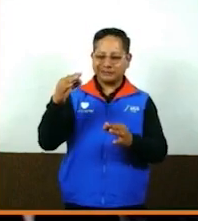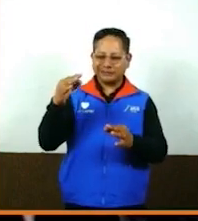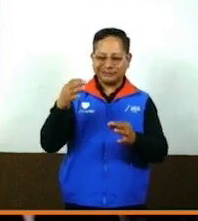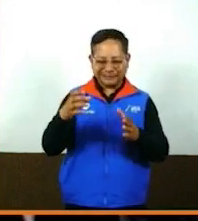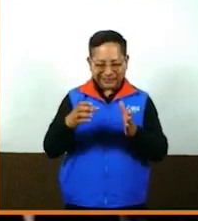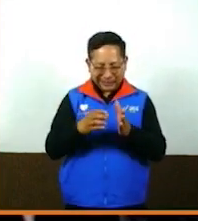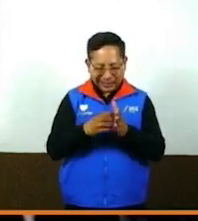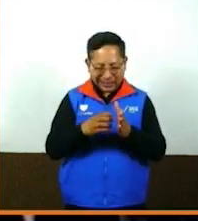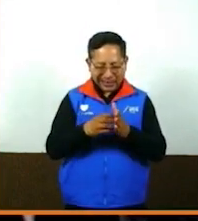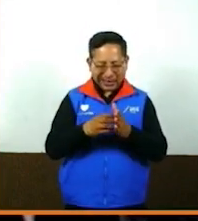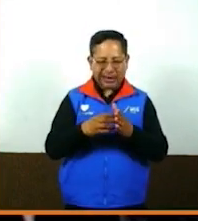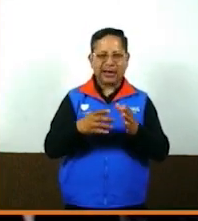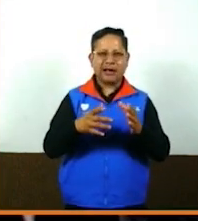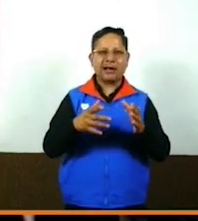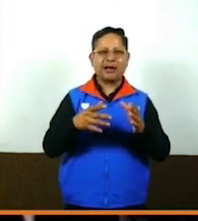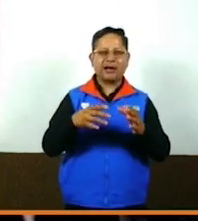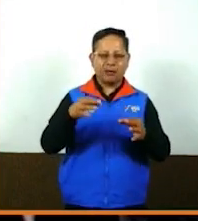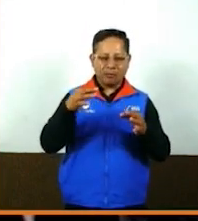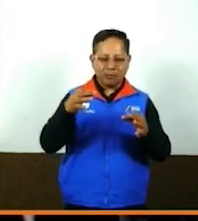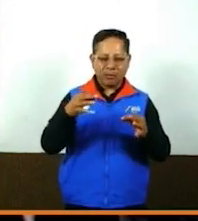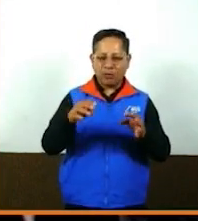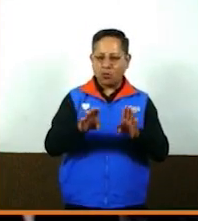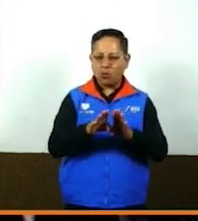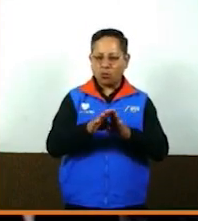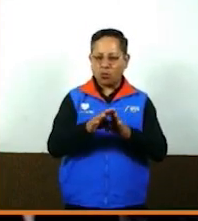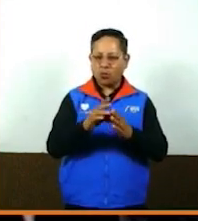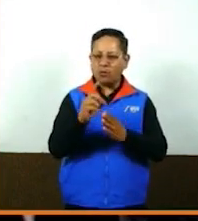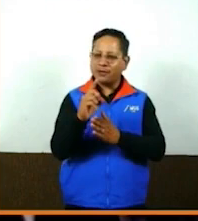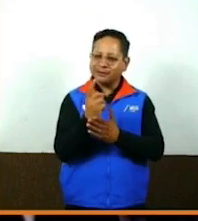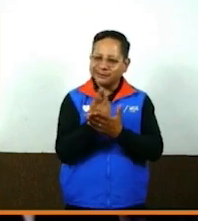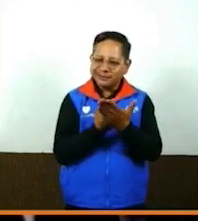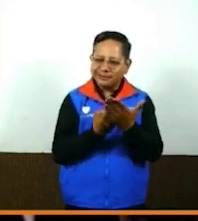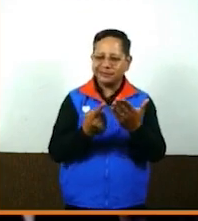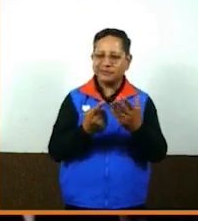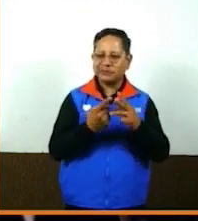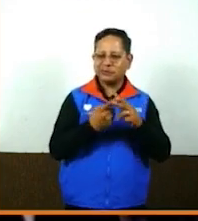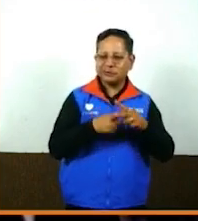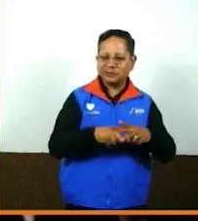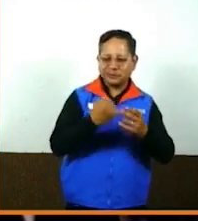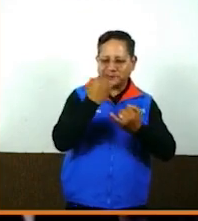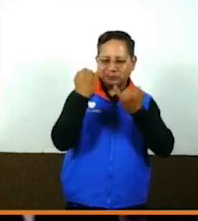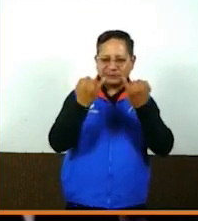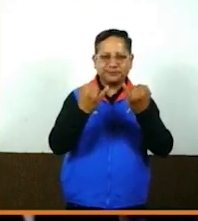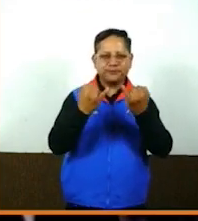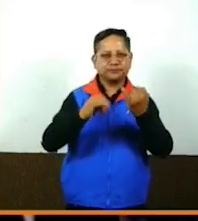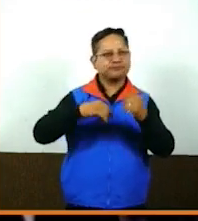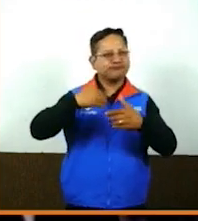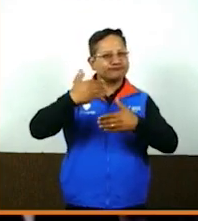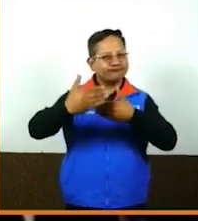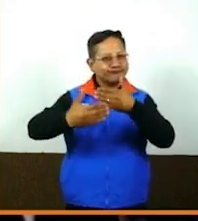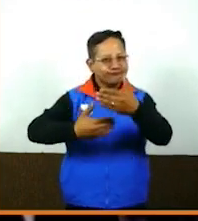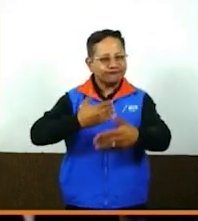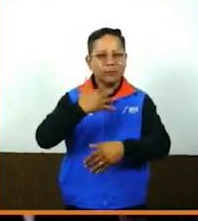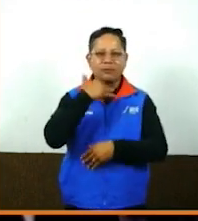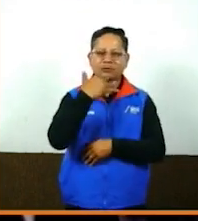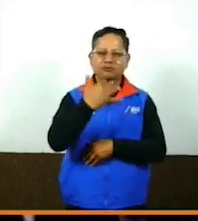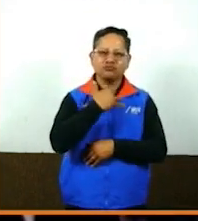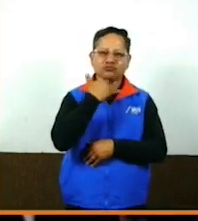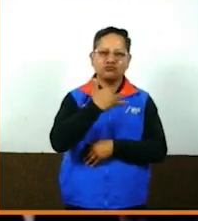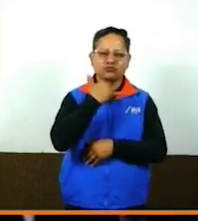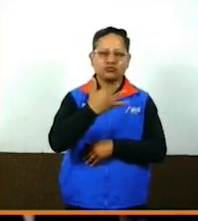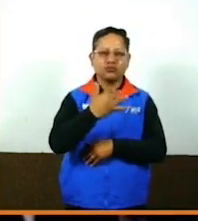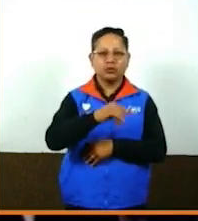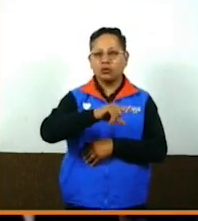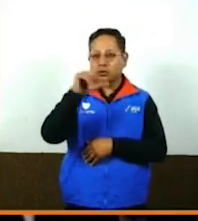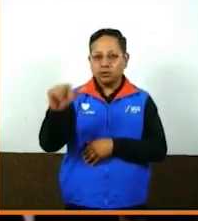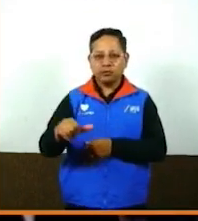tremenda en términos de uso de energía, desde la creación del mismo hasta desafortunadamente pues toda la basura que se genera. Pero tenemos al mismo